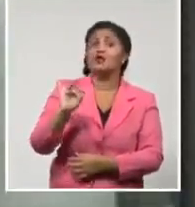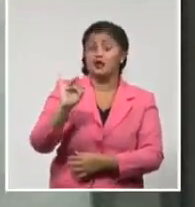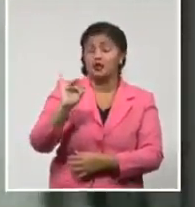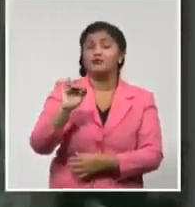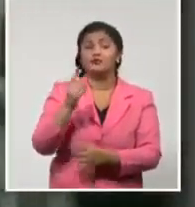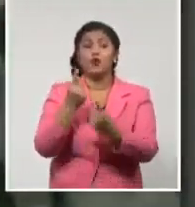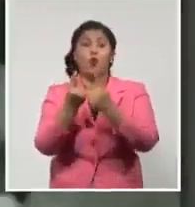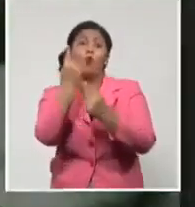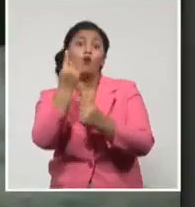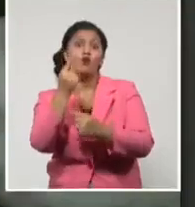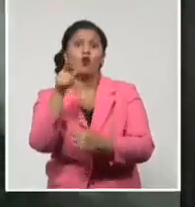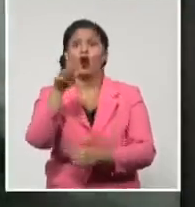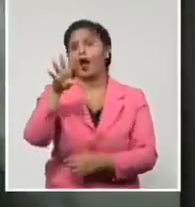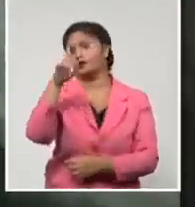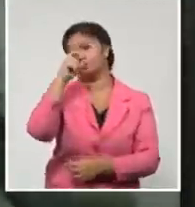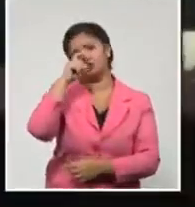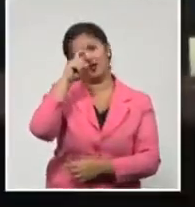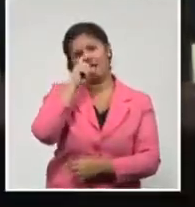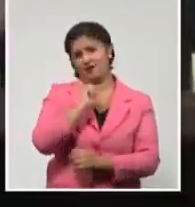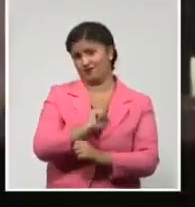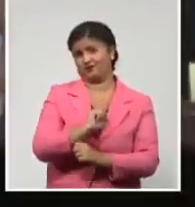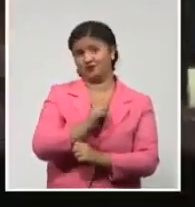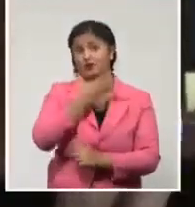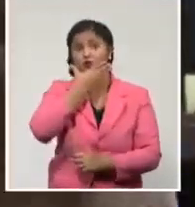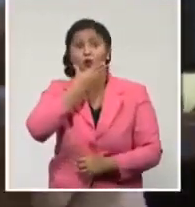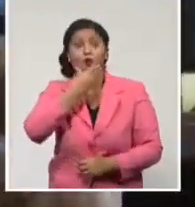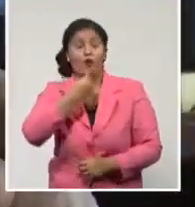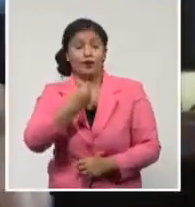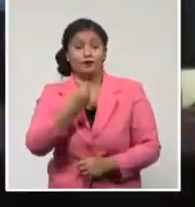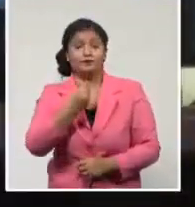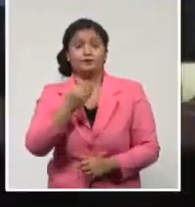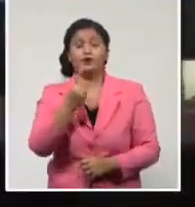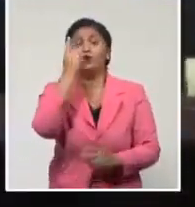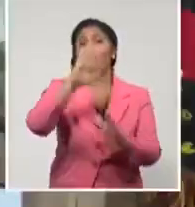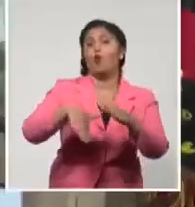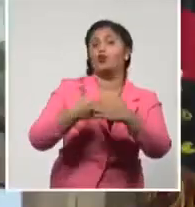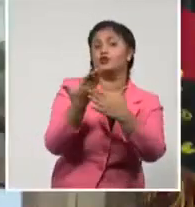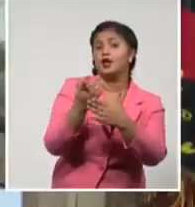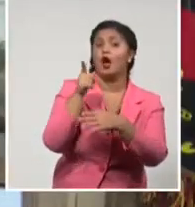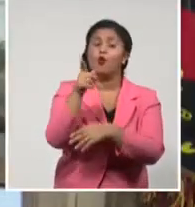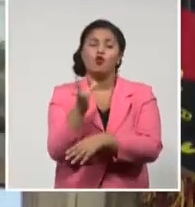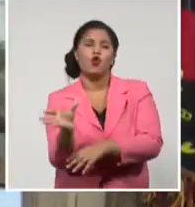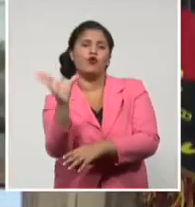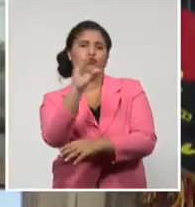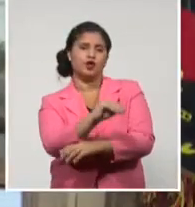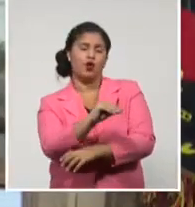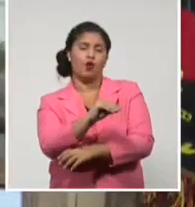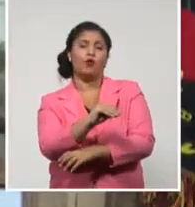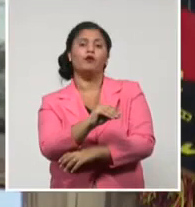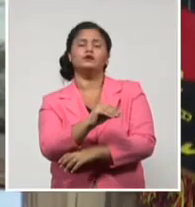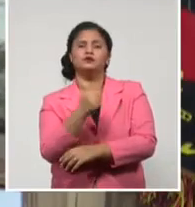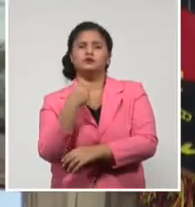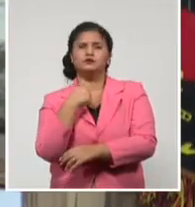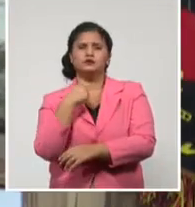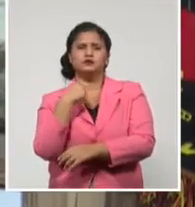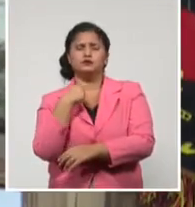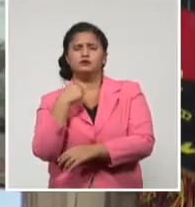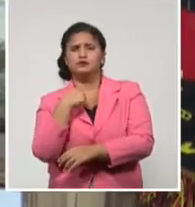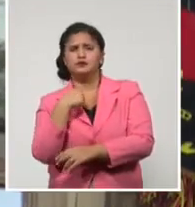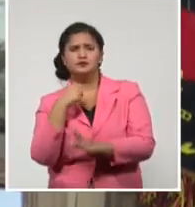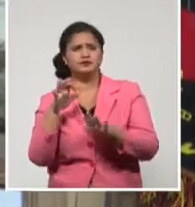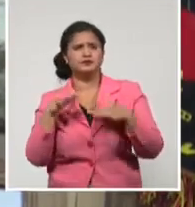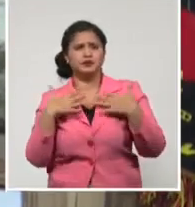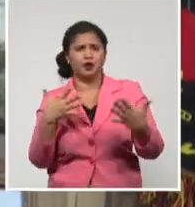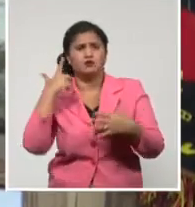de vida y yo me dije una vez uno jugando aquí le dijo yo soy de marange yo no sé que